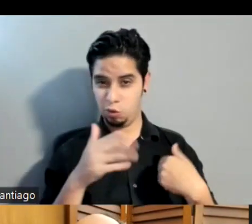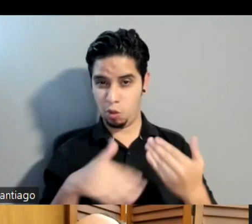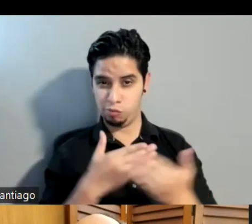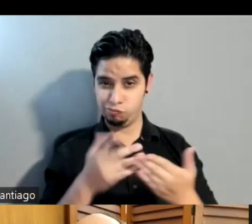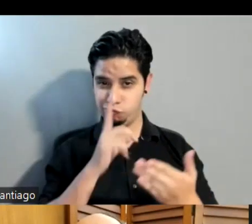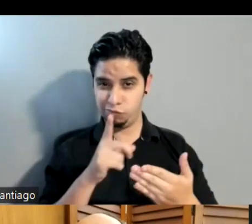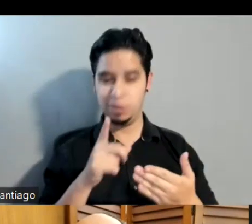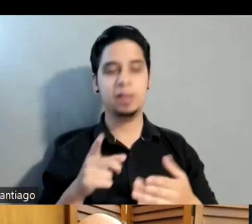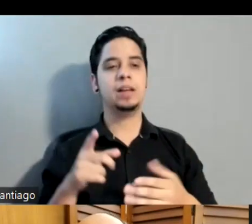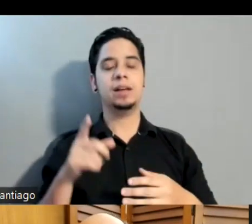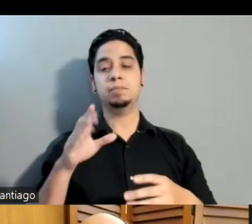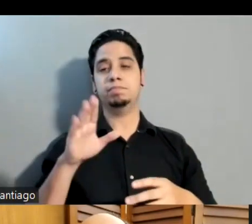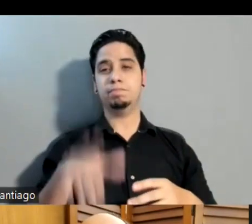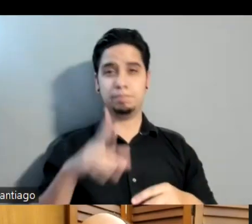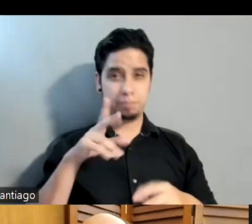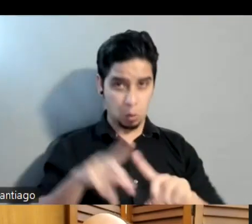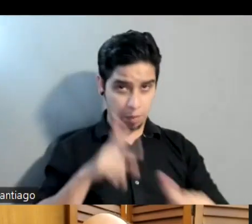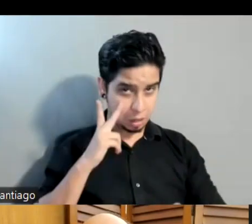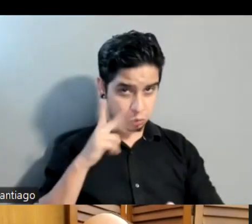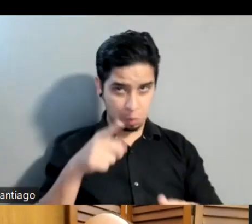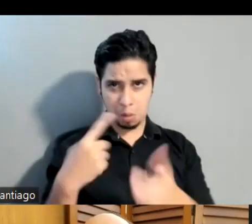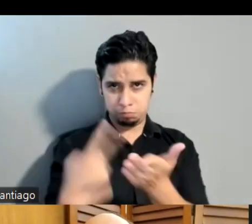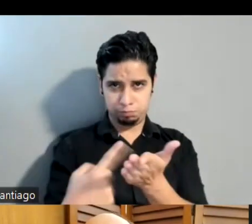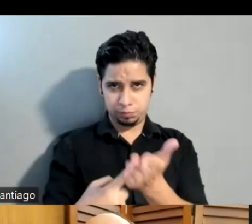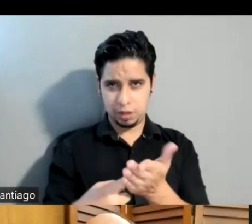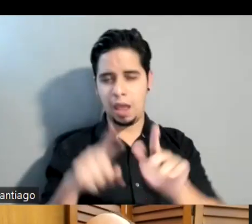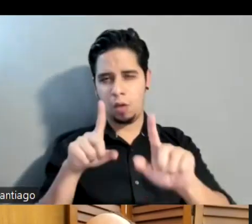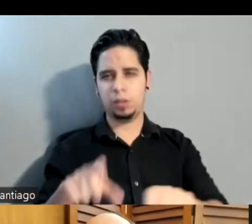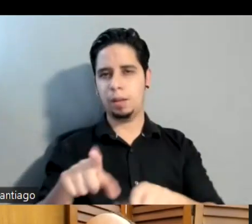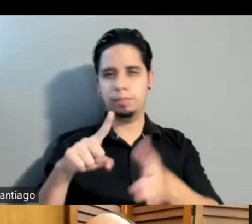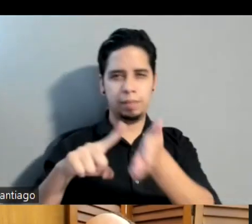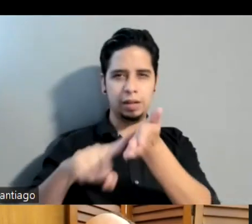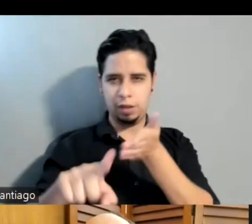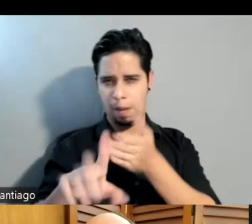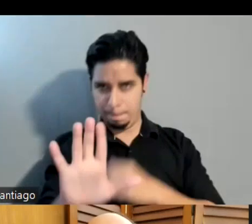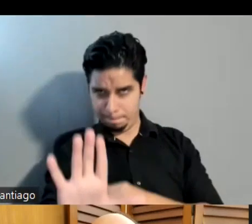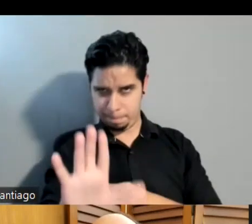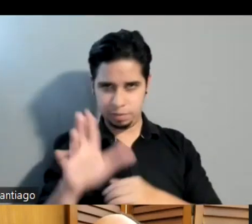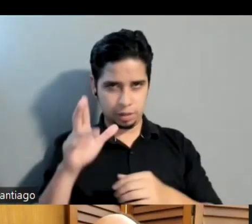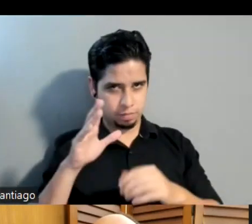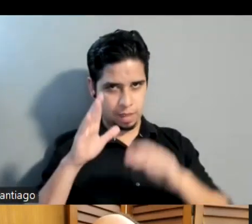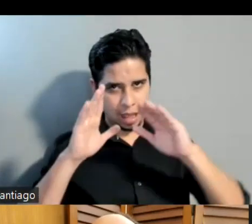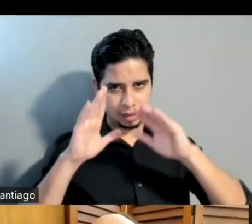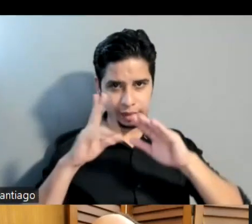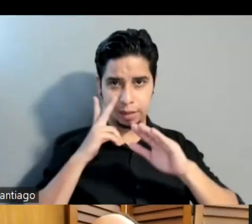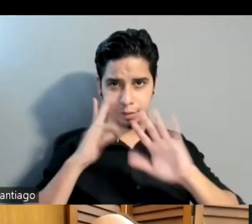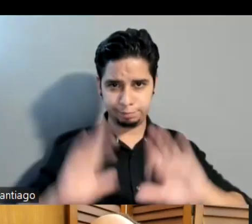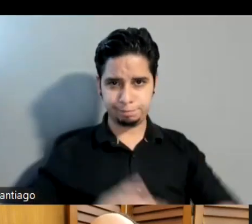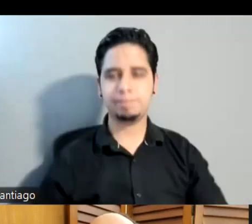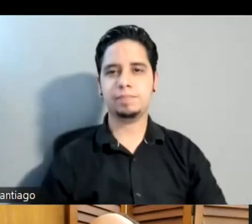Pero mira, vamos a hablar de las encuestas. Tú chequea, tú escucha y vamos a ver.